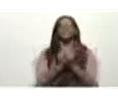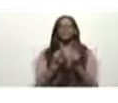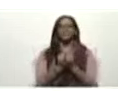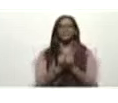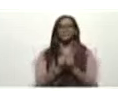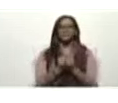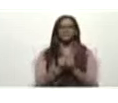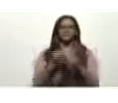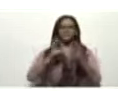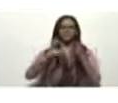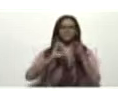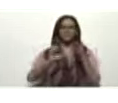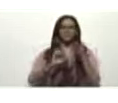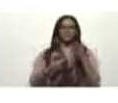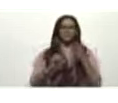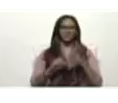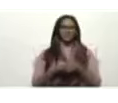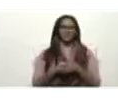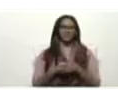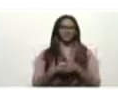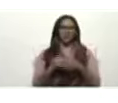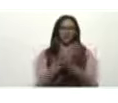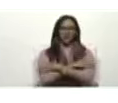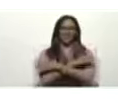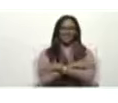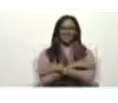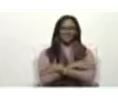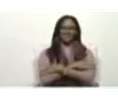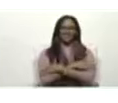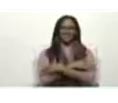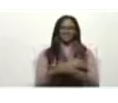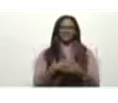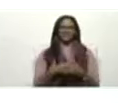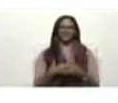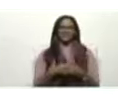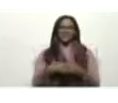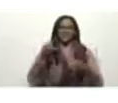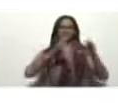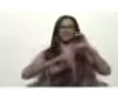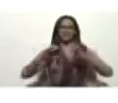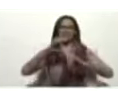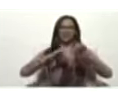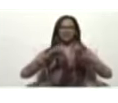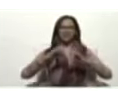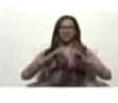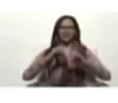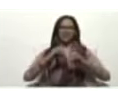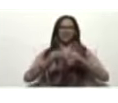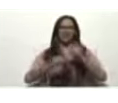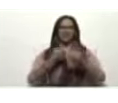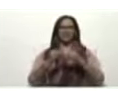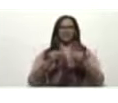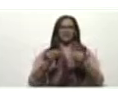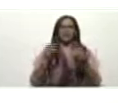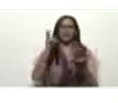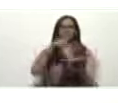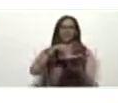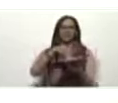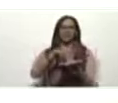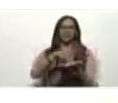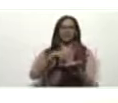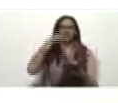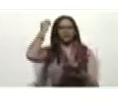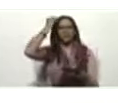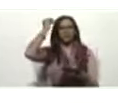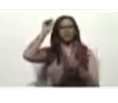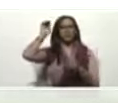y materiales. Los felicito, pues. Ciencia aplicada al presente, pensando